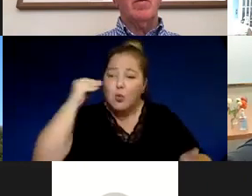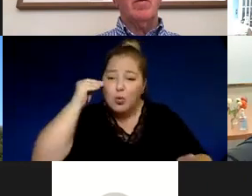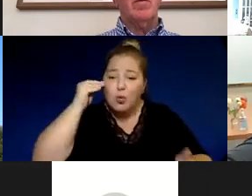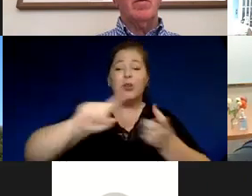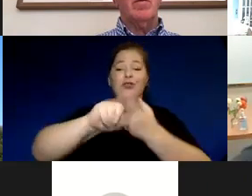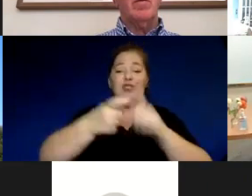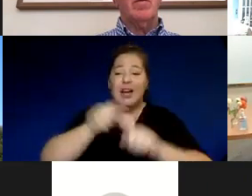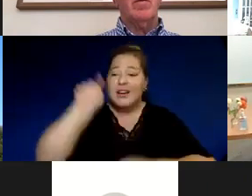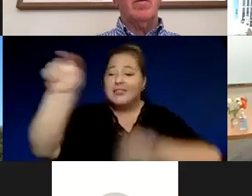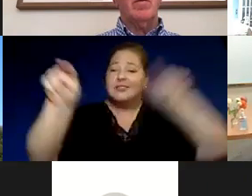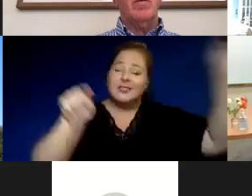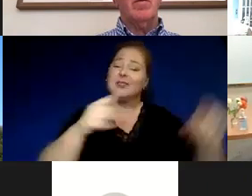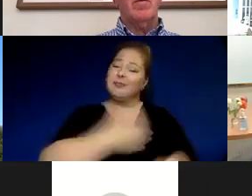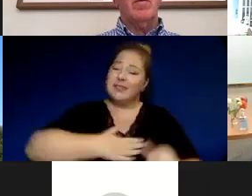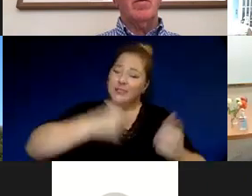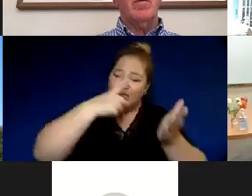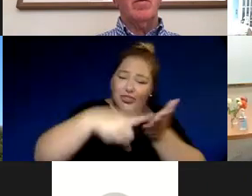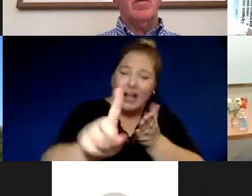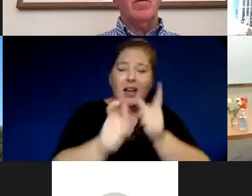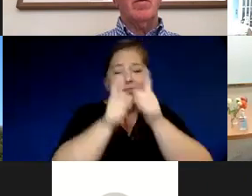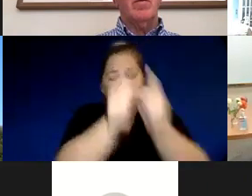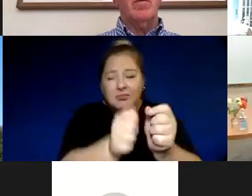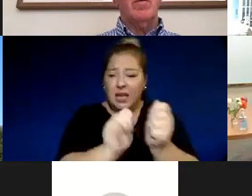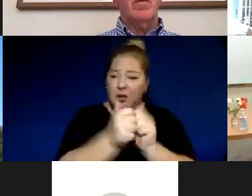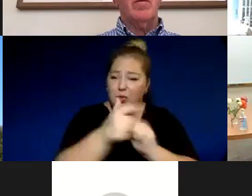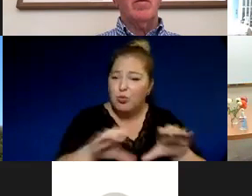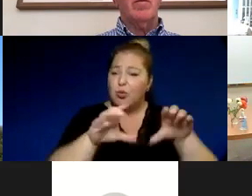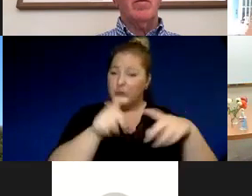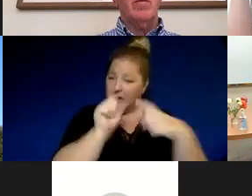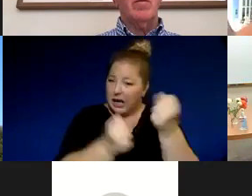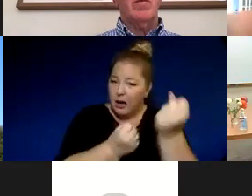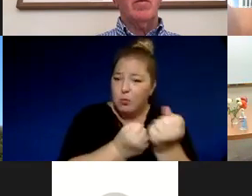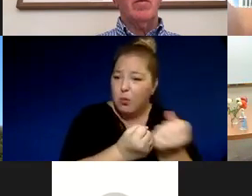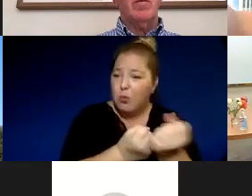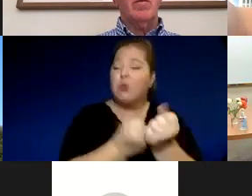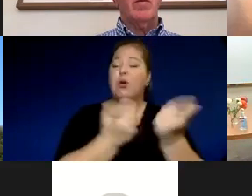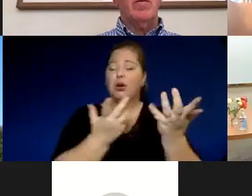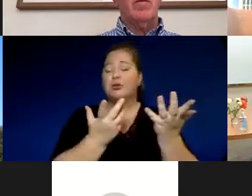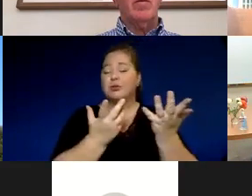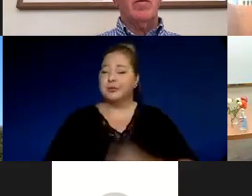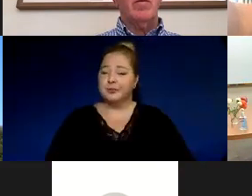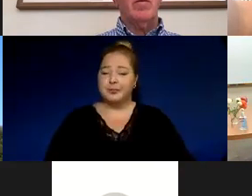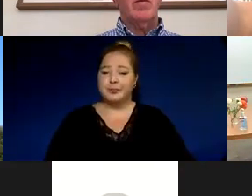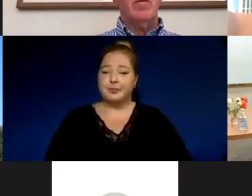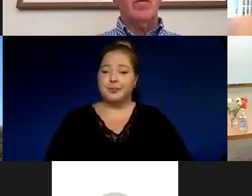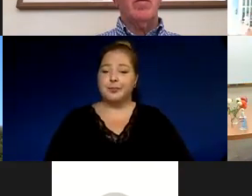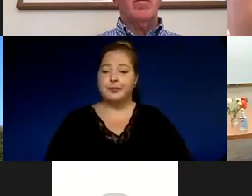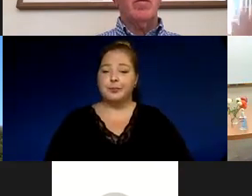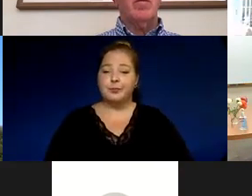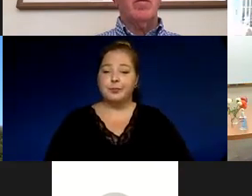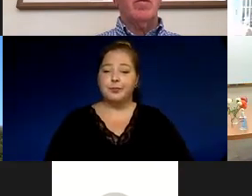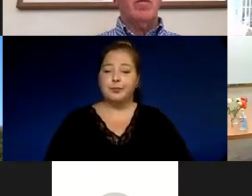ustedes también. Gracias, a ustedes mismos. Gracias, supervisora Zane. Pues con eso concluimos